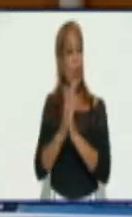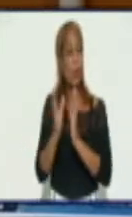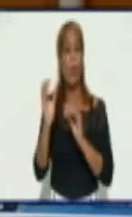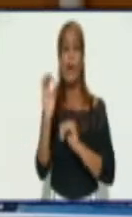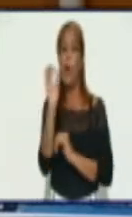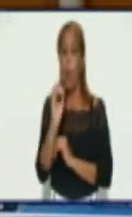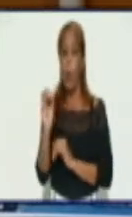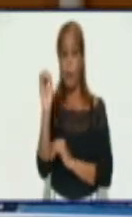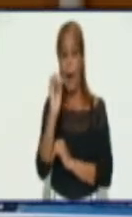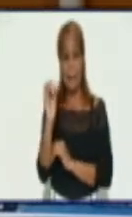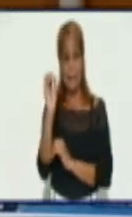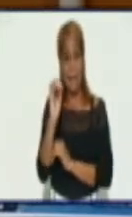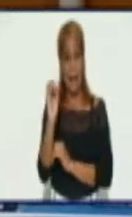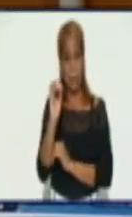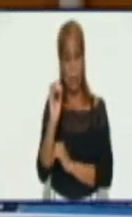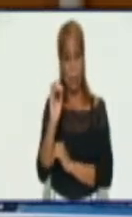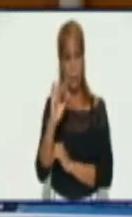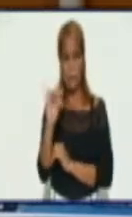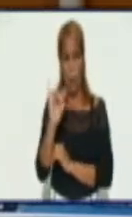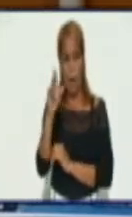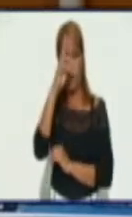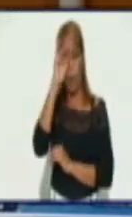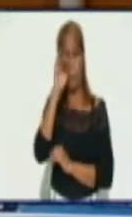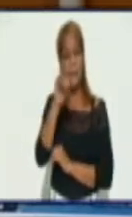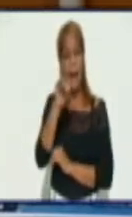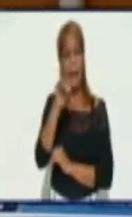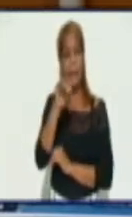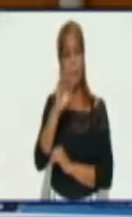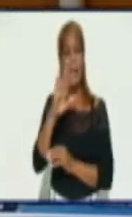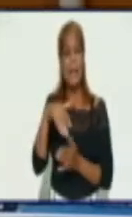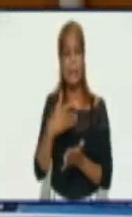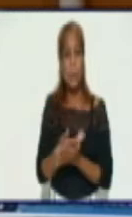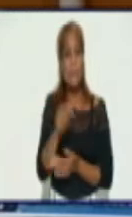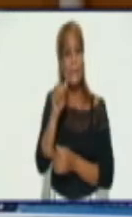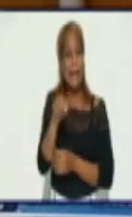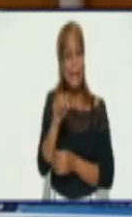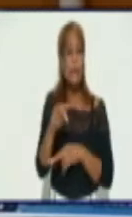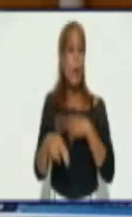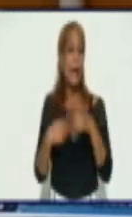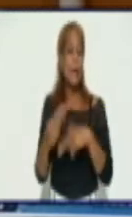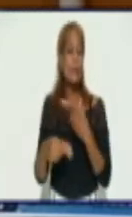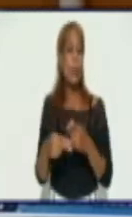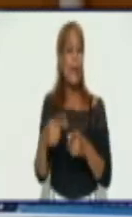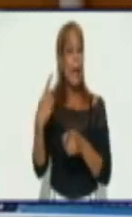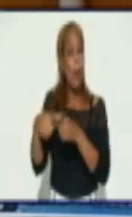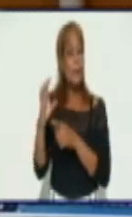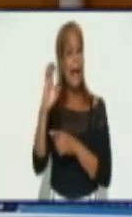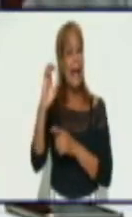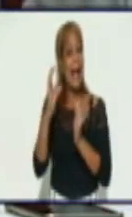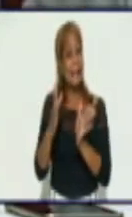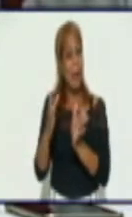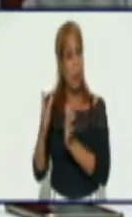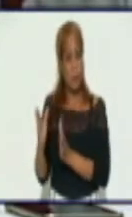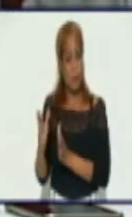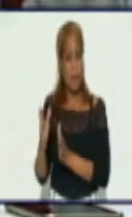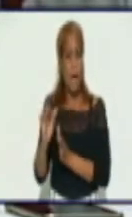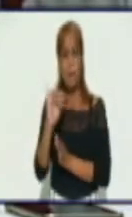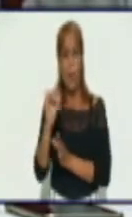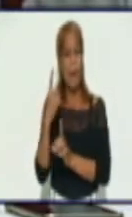prácticamente un hospital de campaña eso ha hecho entonces otras categorías y un el como los contactos